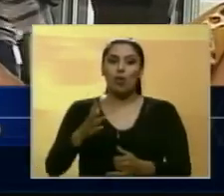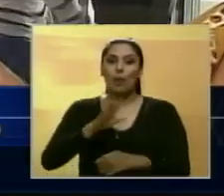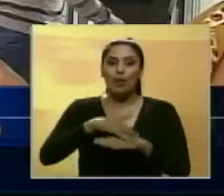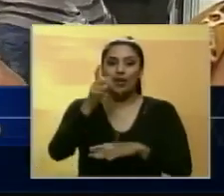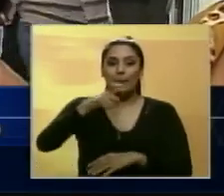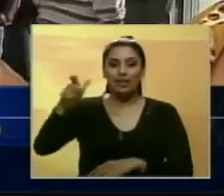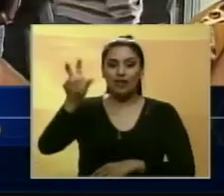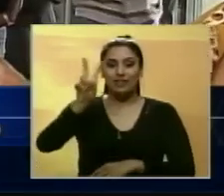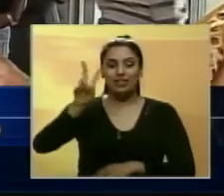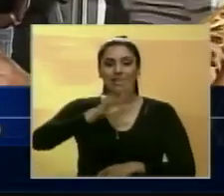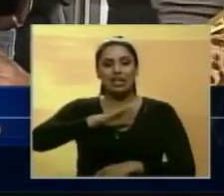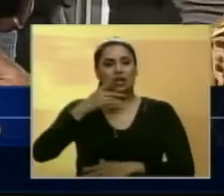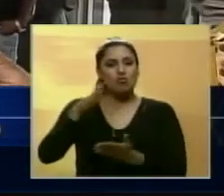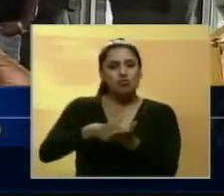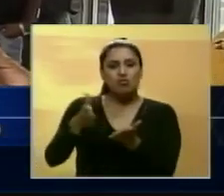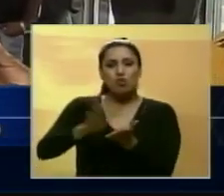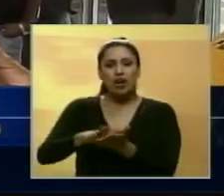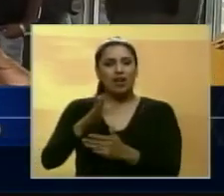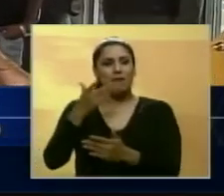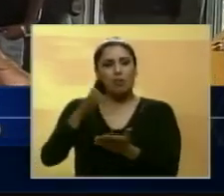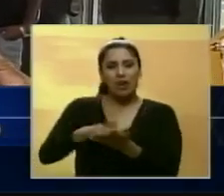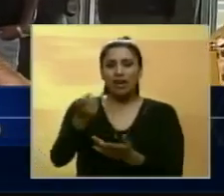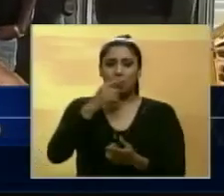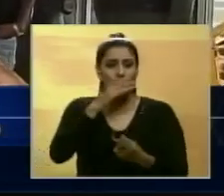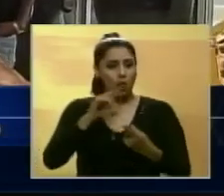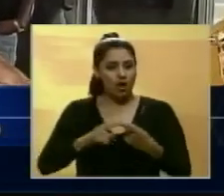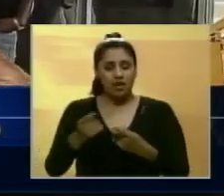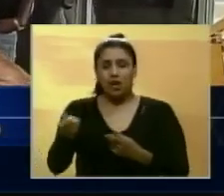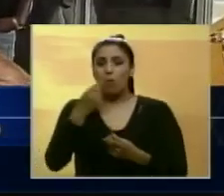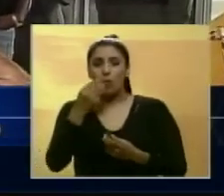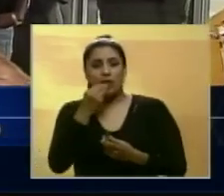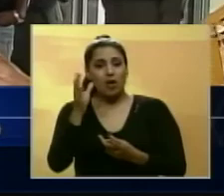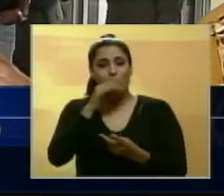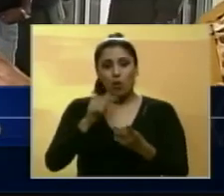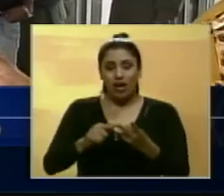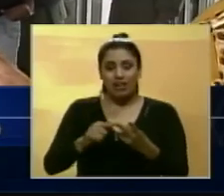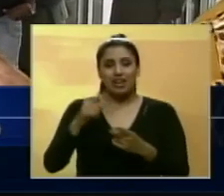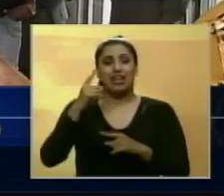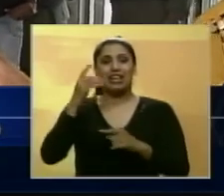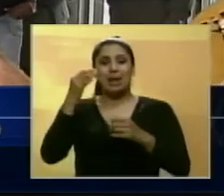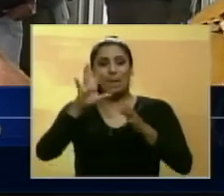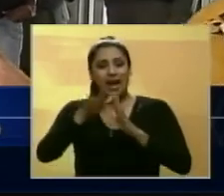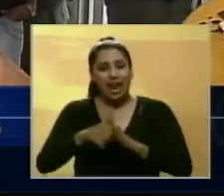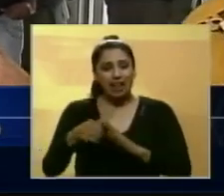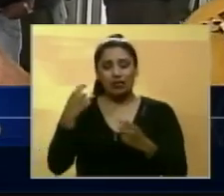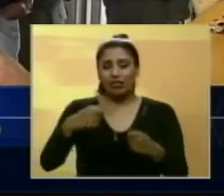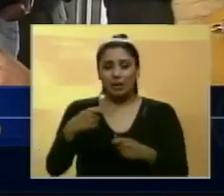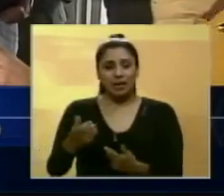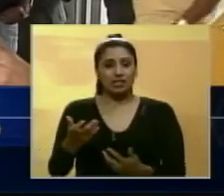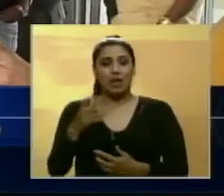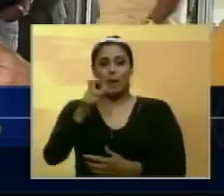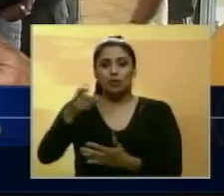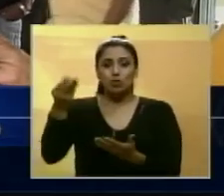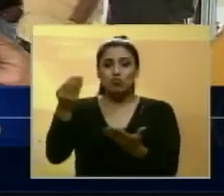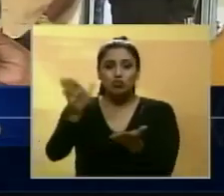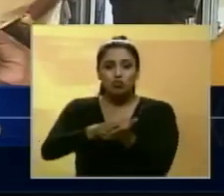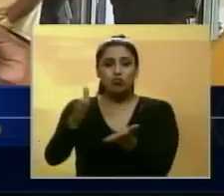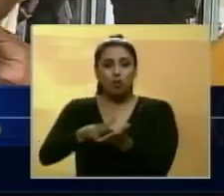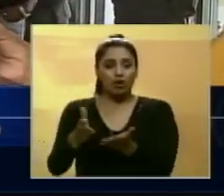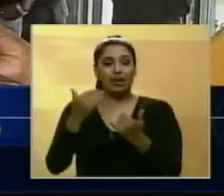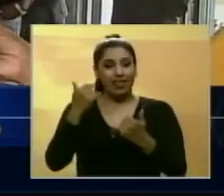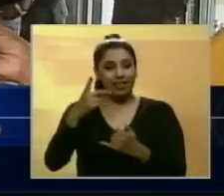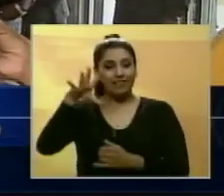porque los venezolanos están muriendo por falta de medicina, por falta de alimentos, por exceso de inseguridad. Es necesario